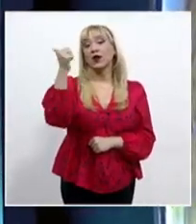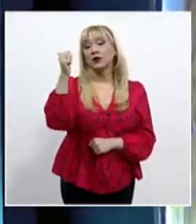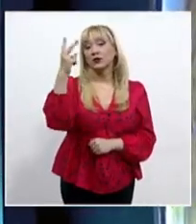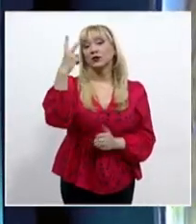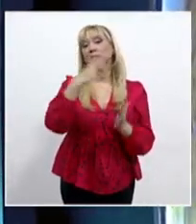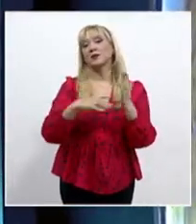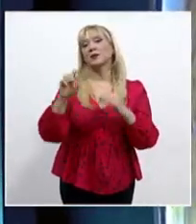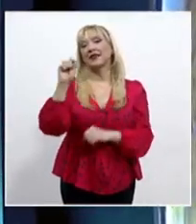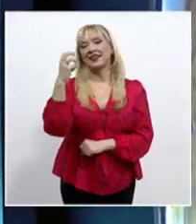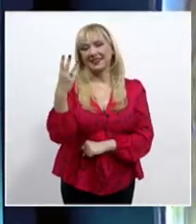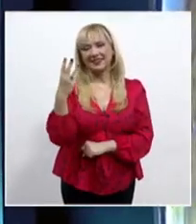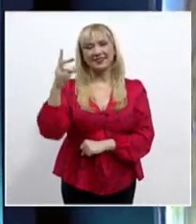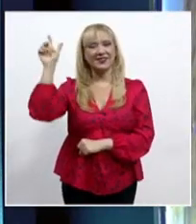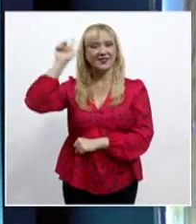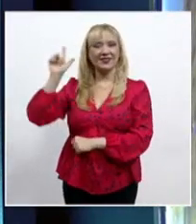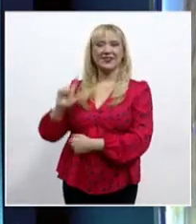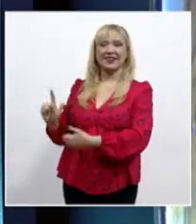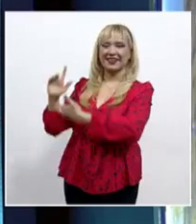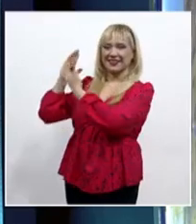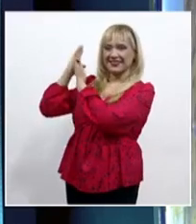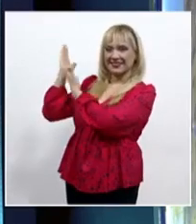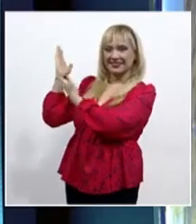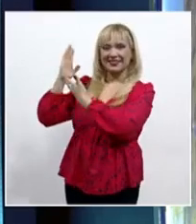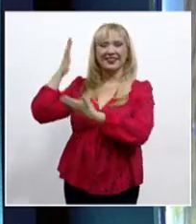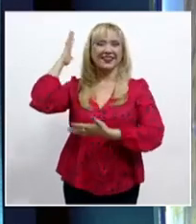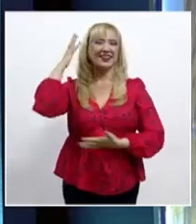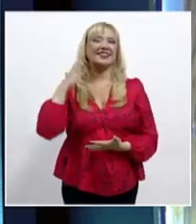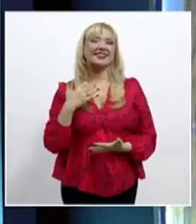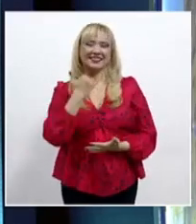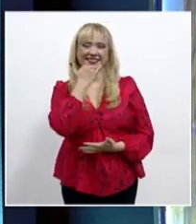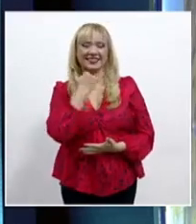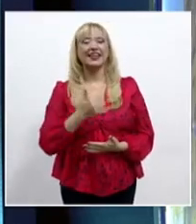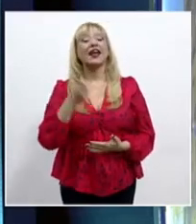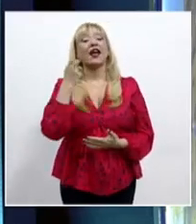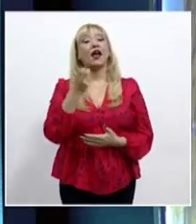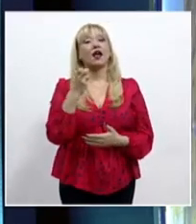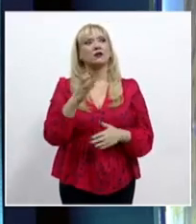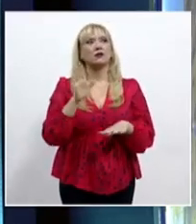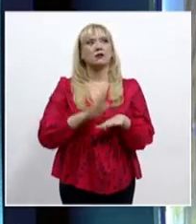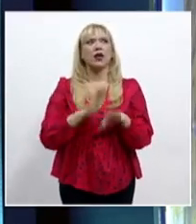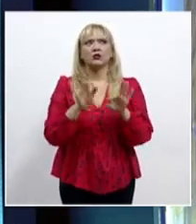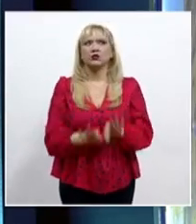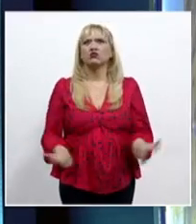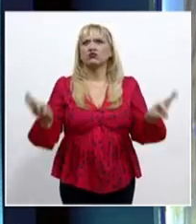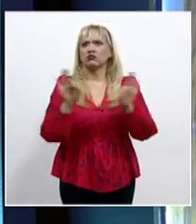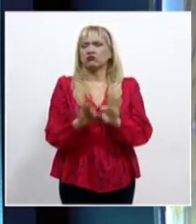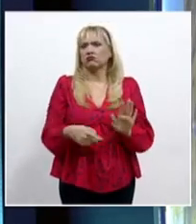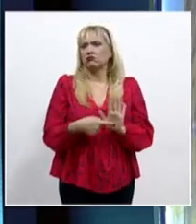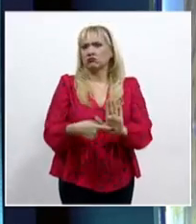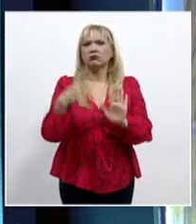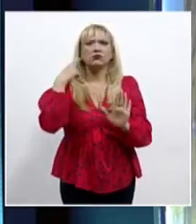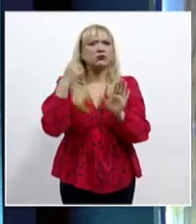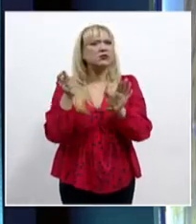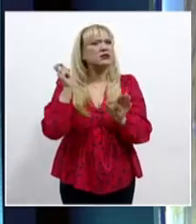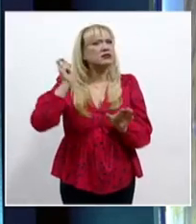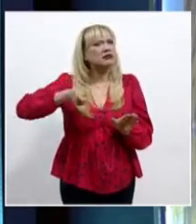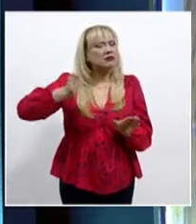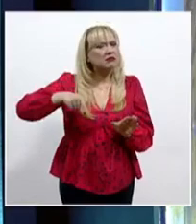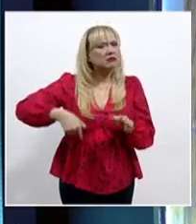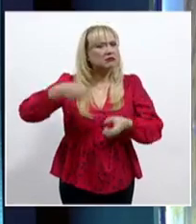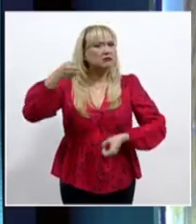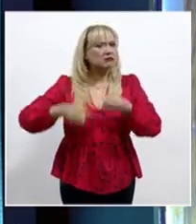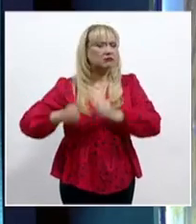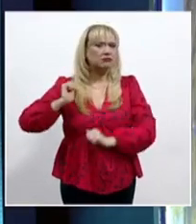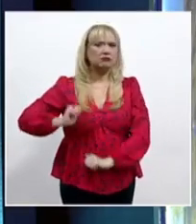2023. Soy Lorena Sánchez Cabrera y en los próximos minutos le presentaré la información más reciente del Poder Judicial de la Federación. Saludo con gusto a